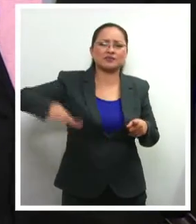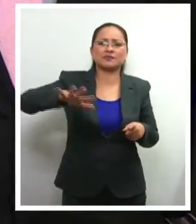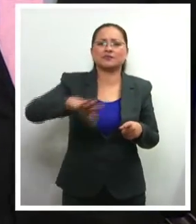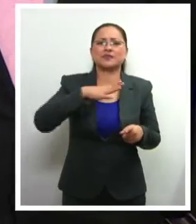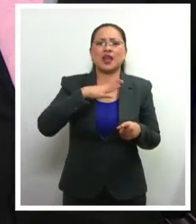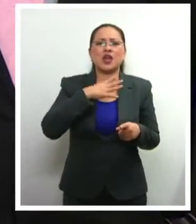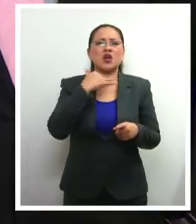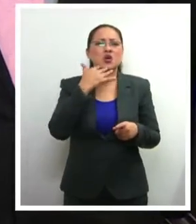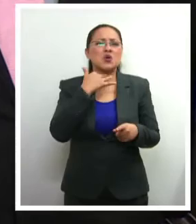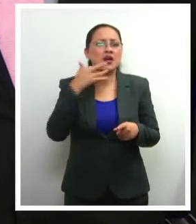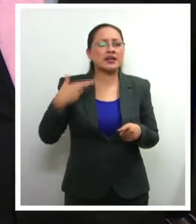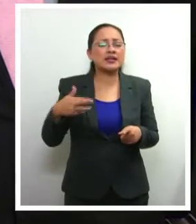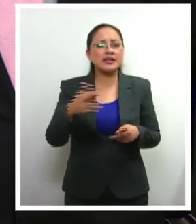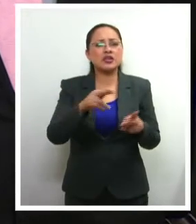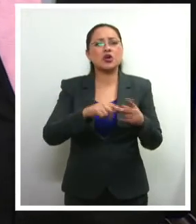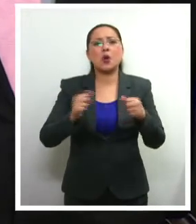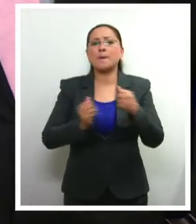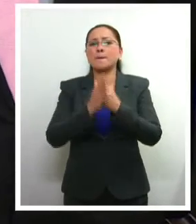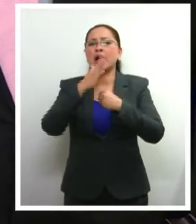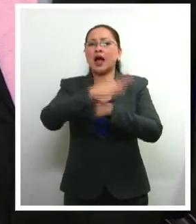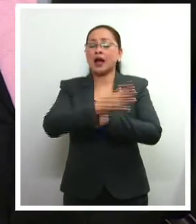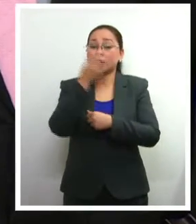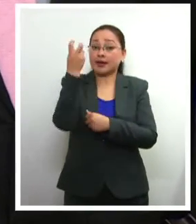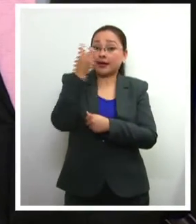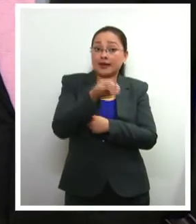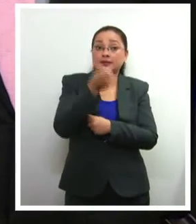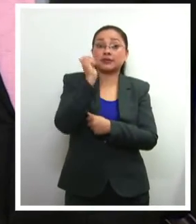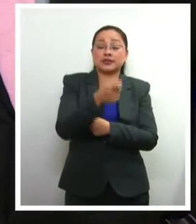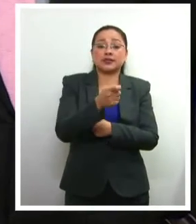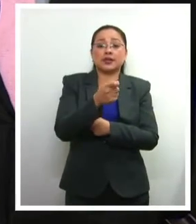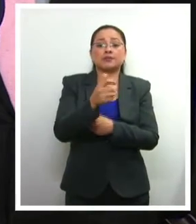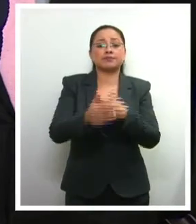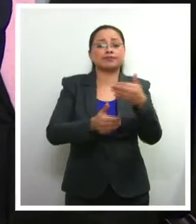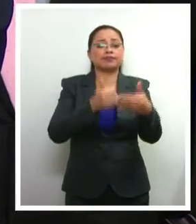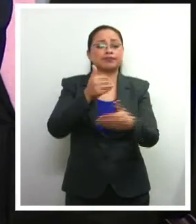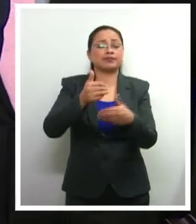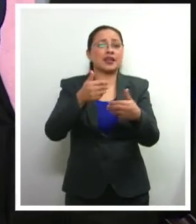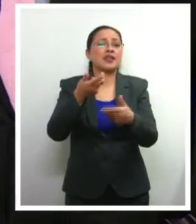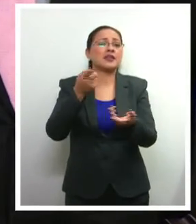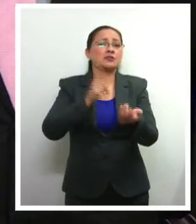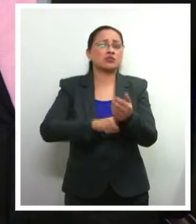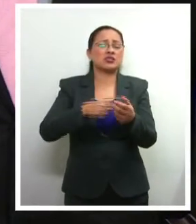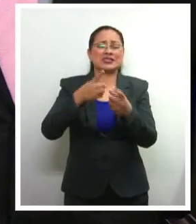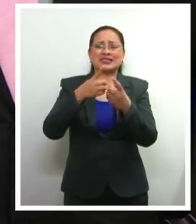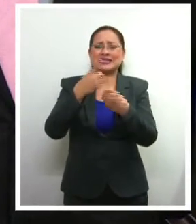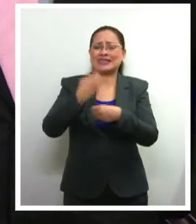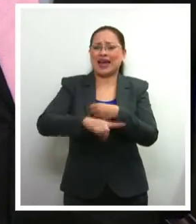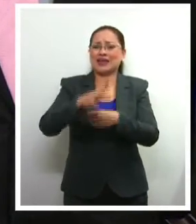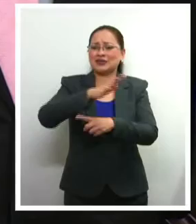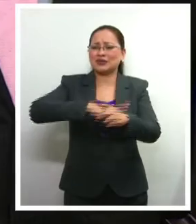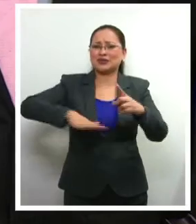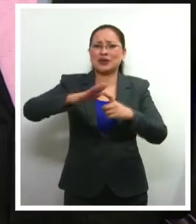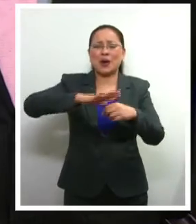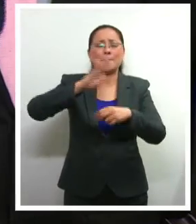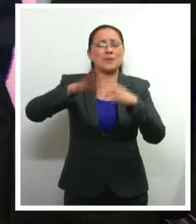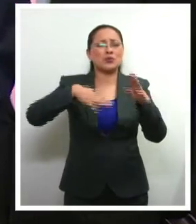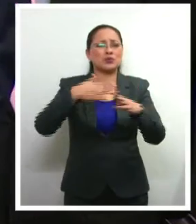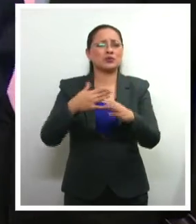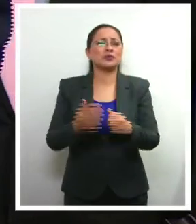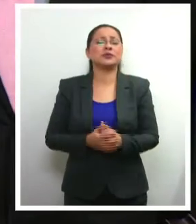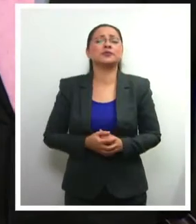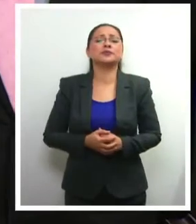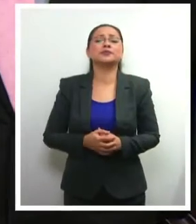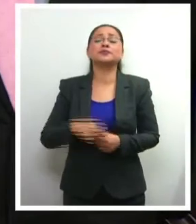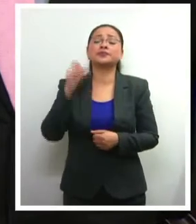los ríos y de los mares contribuye a la pobreza global. Finalmente, establece